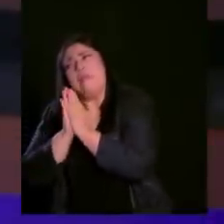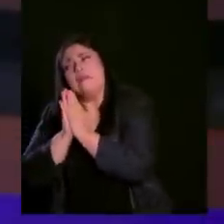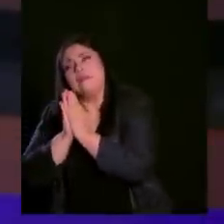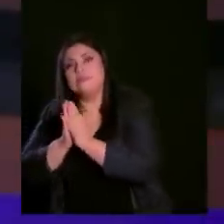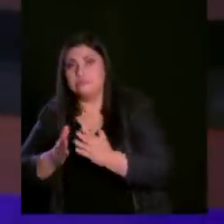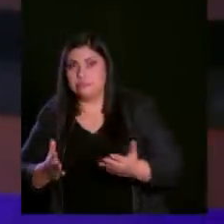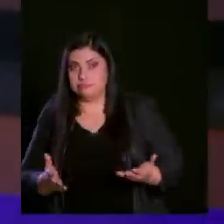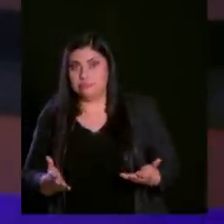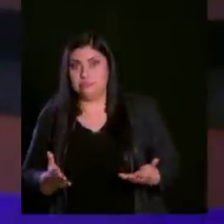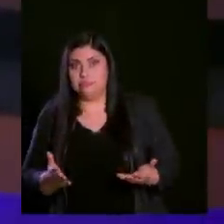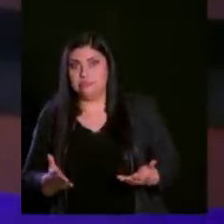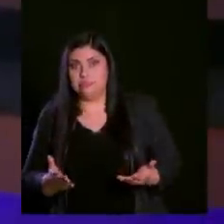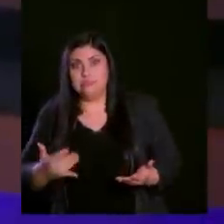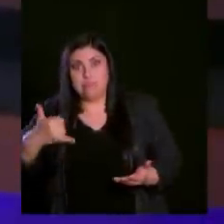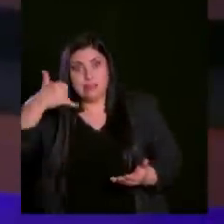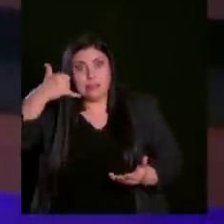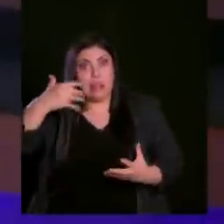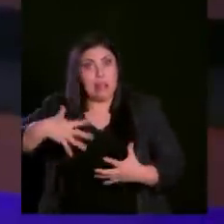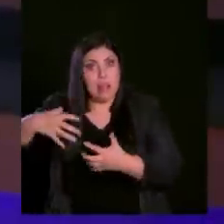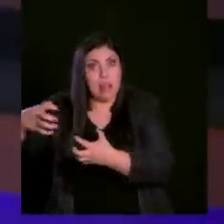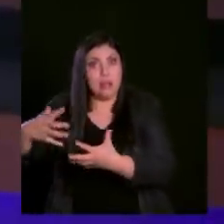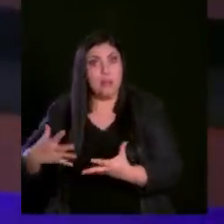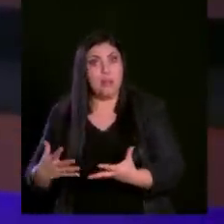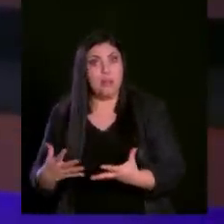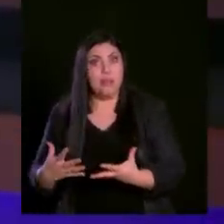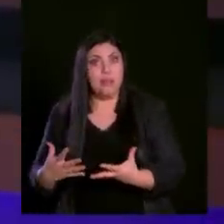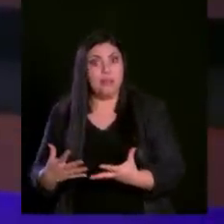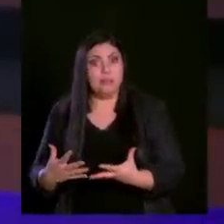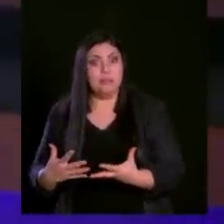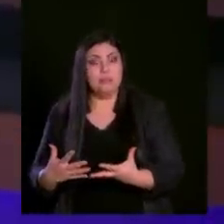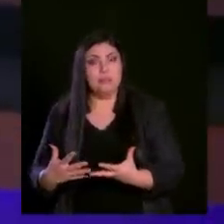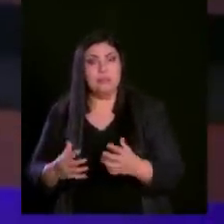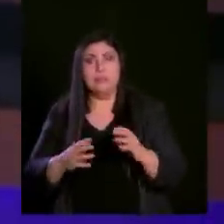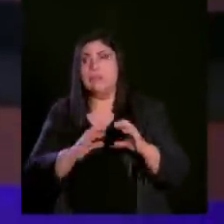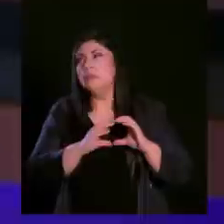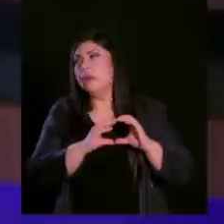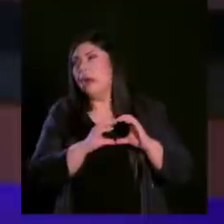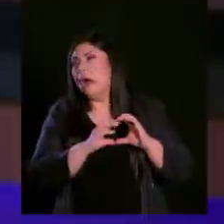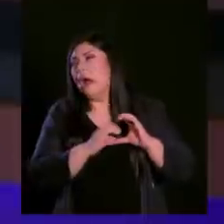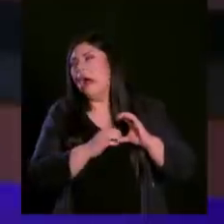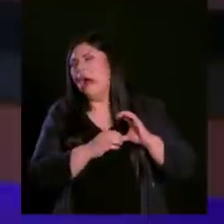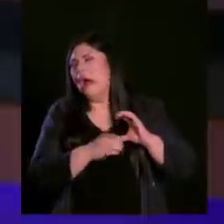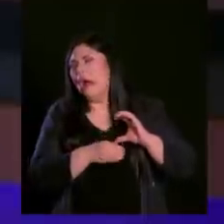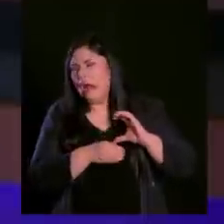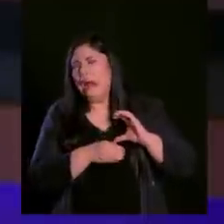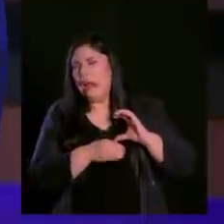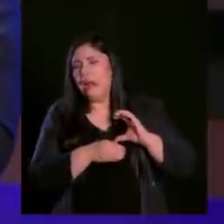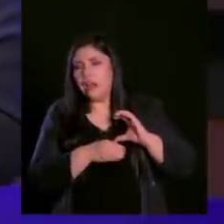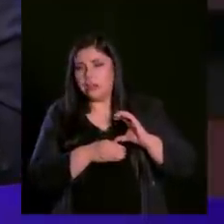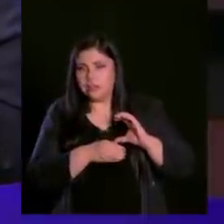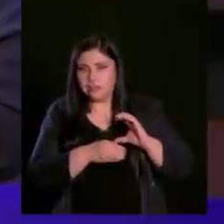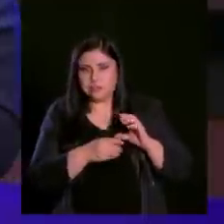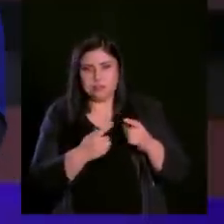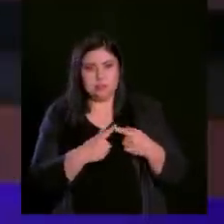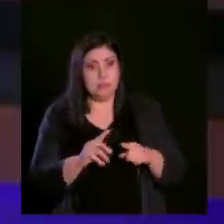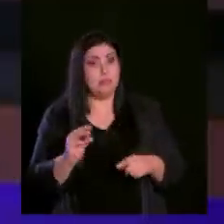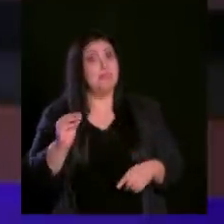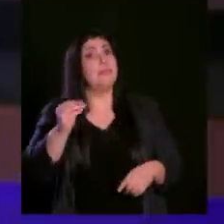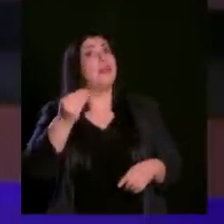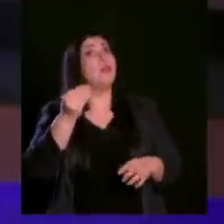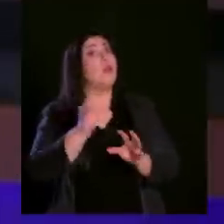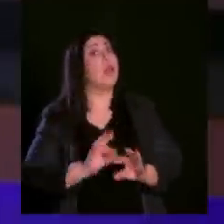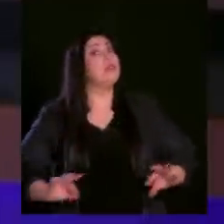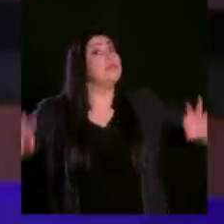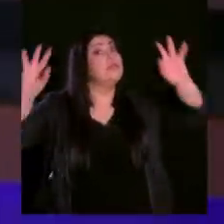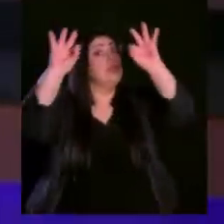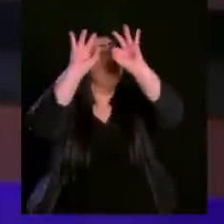verdad que no se siente lo mismo ahora que es más importante en la vida Ah pastor esto porque aquí están todos